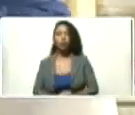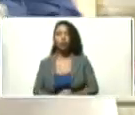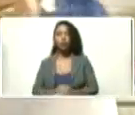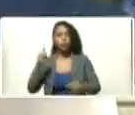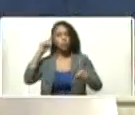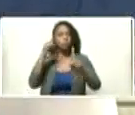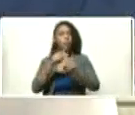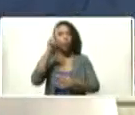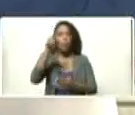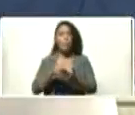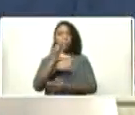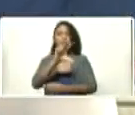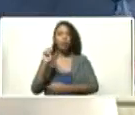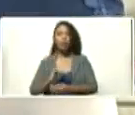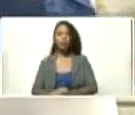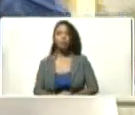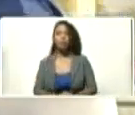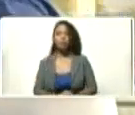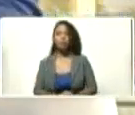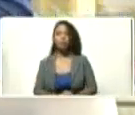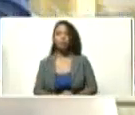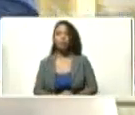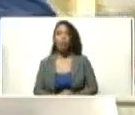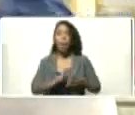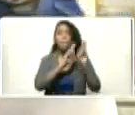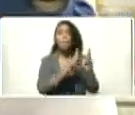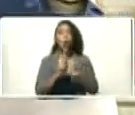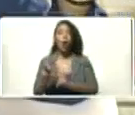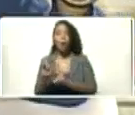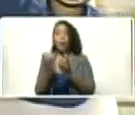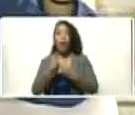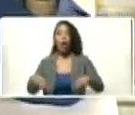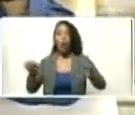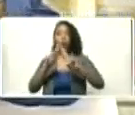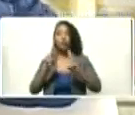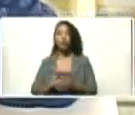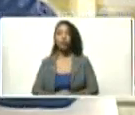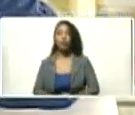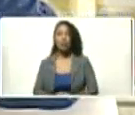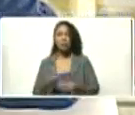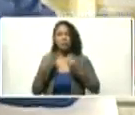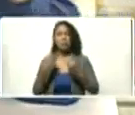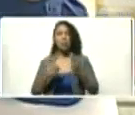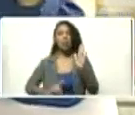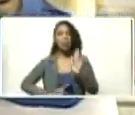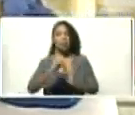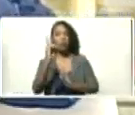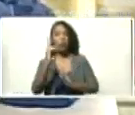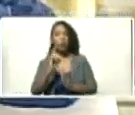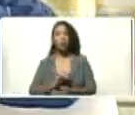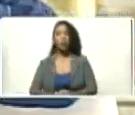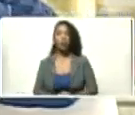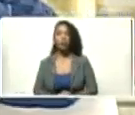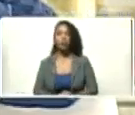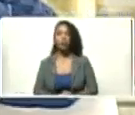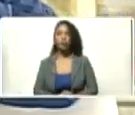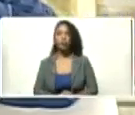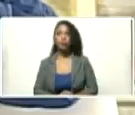rumbo al 2030 del Programa de Naciones Unidas para el Desarrollo, el PNUDE.